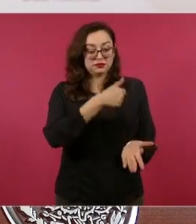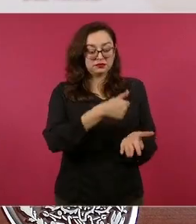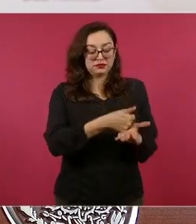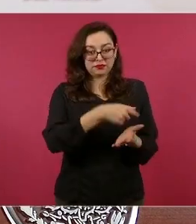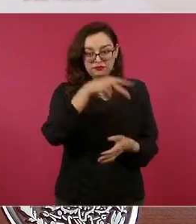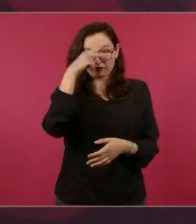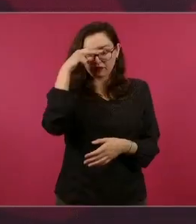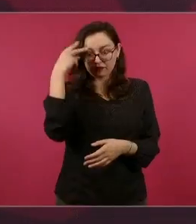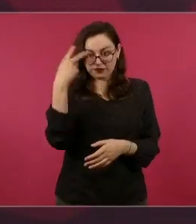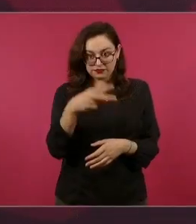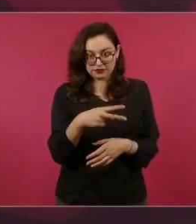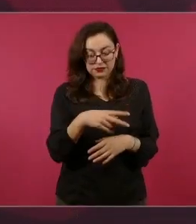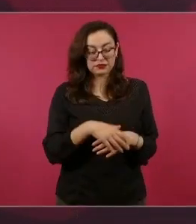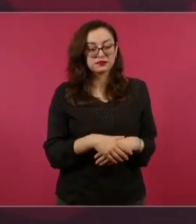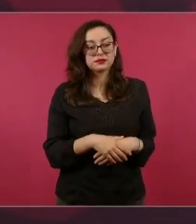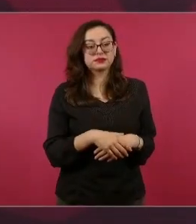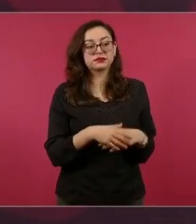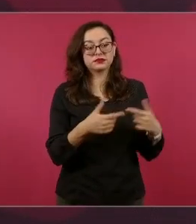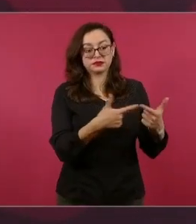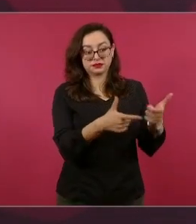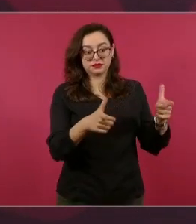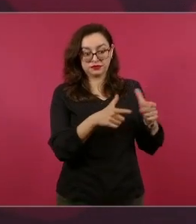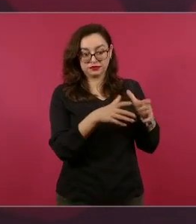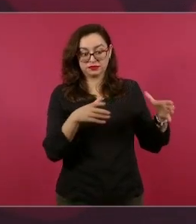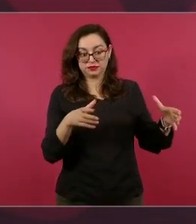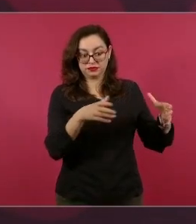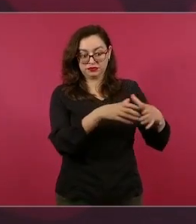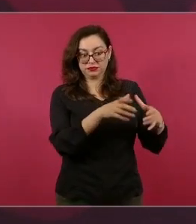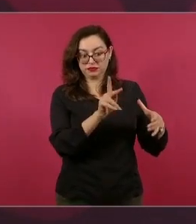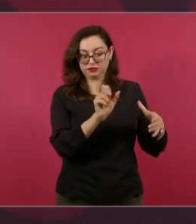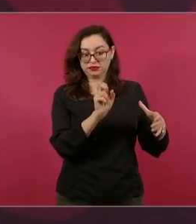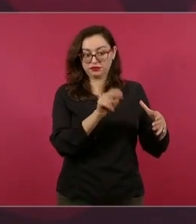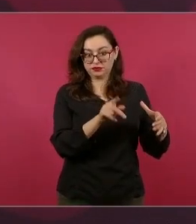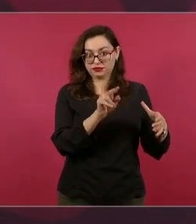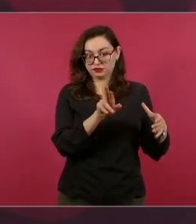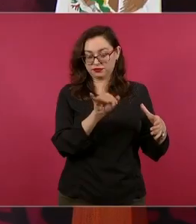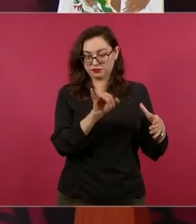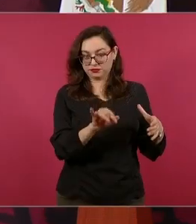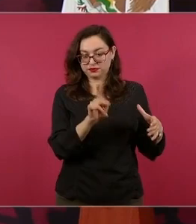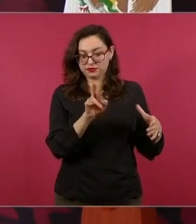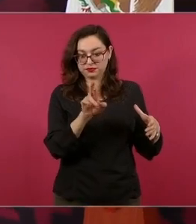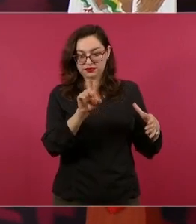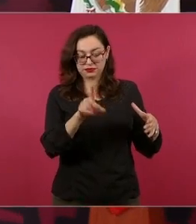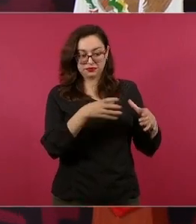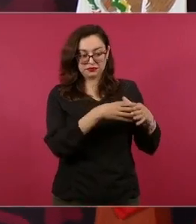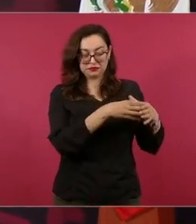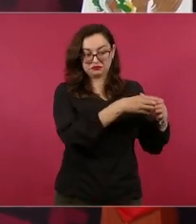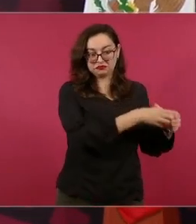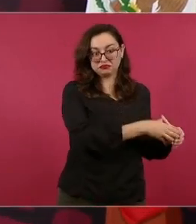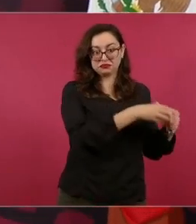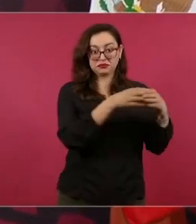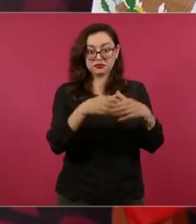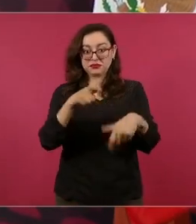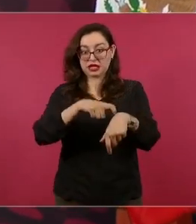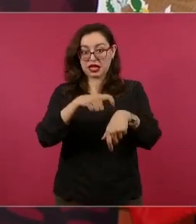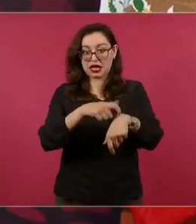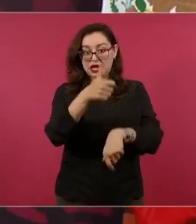Veracruz, Morelos, la Ciudad de México, Yucatán.